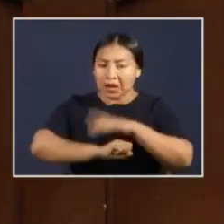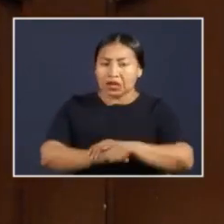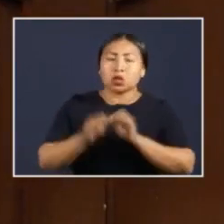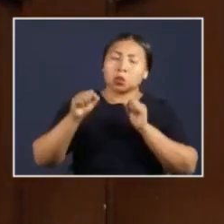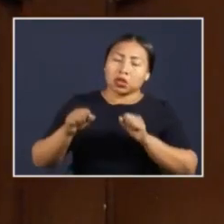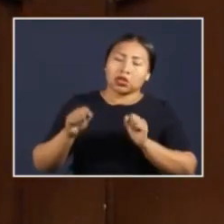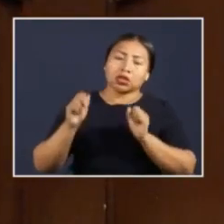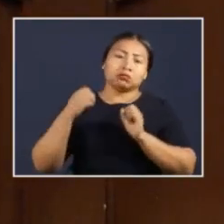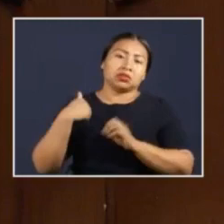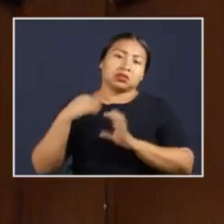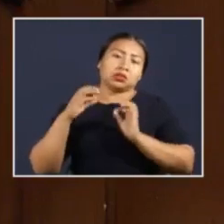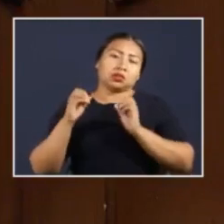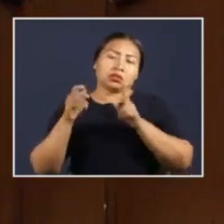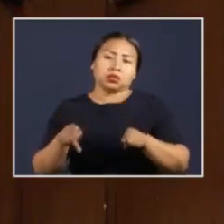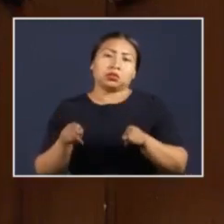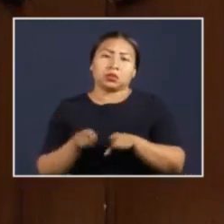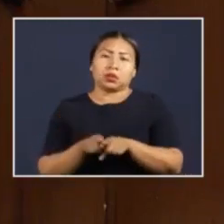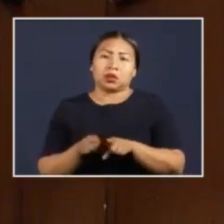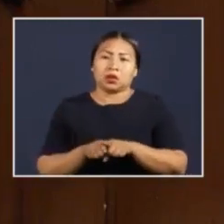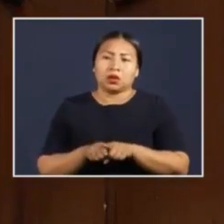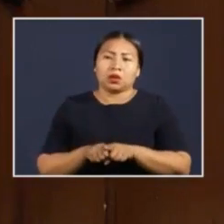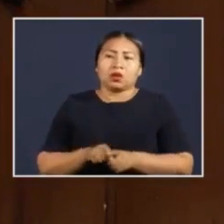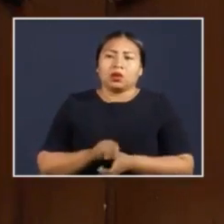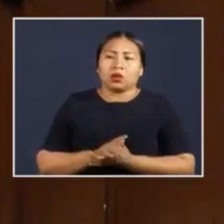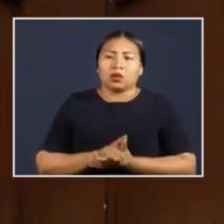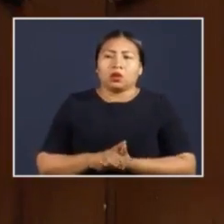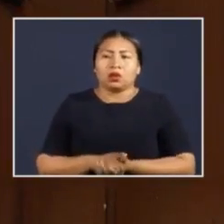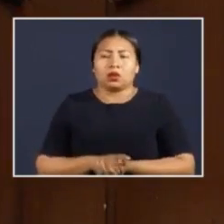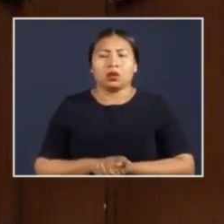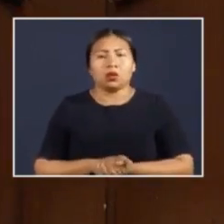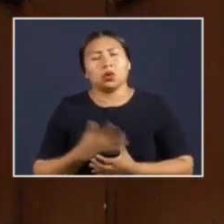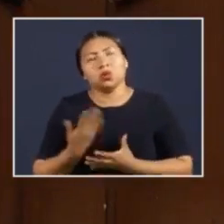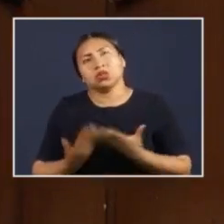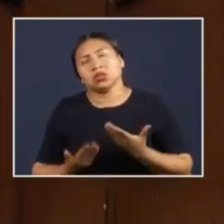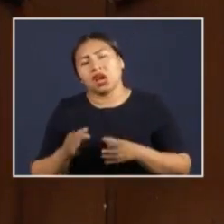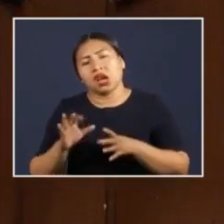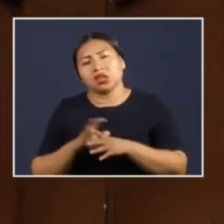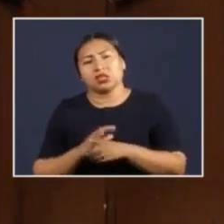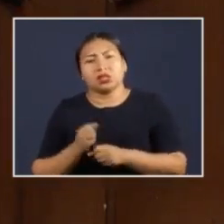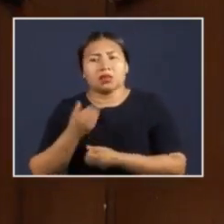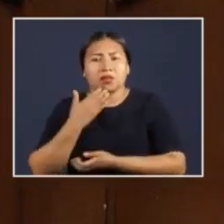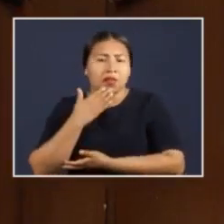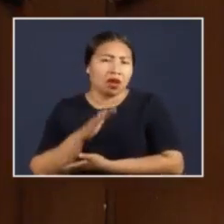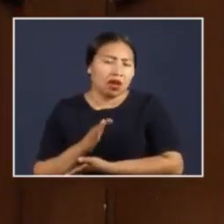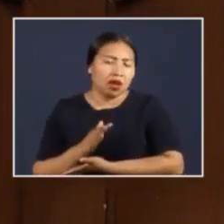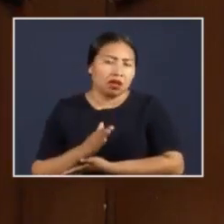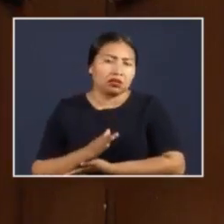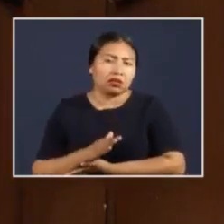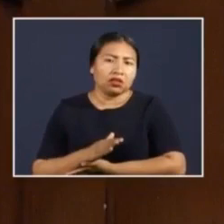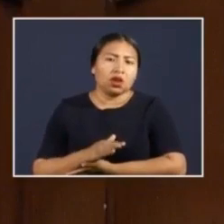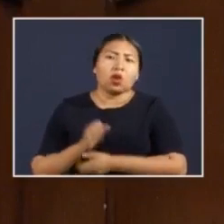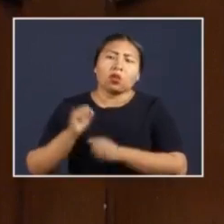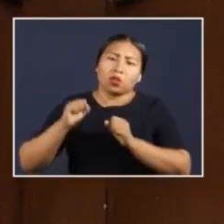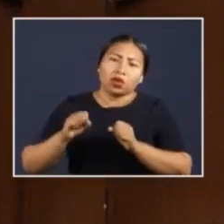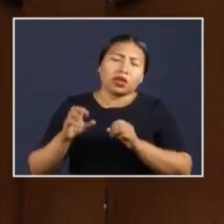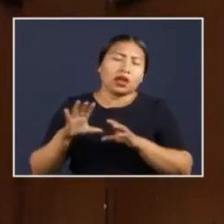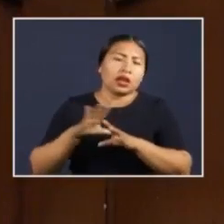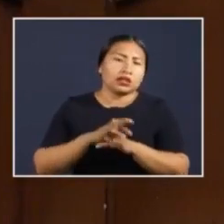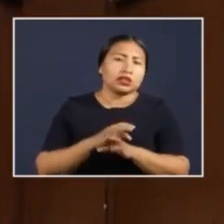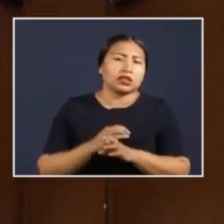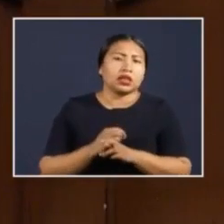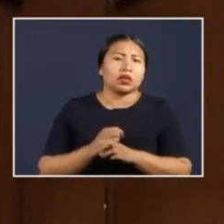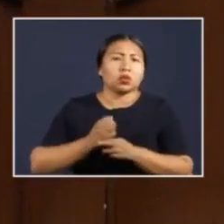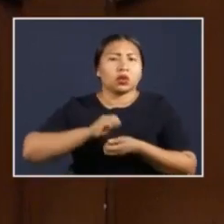le ha fallado a todas esas personas que están en los centros penitenciarios y les vuelve a fallar cuando no les brinda una oportunidad de rehabilitación y esa rehabilitación